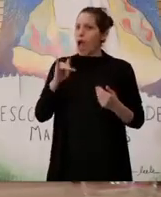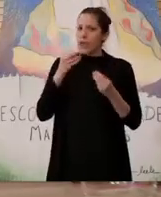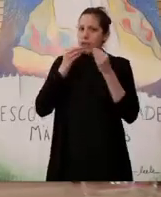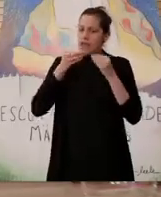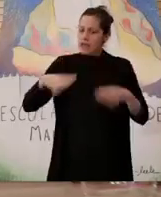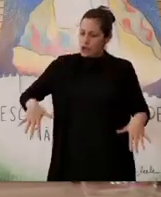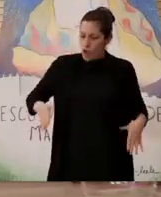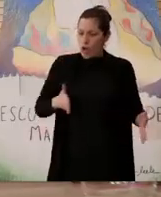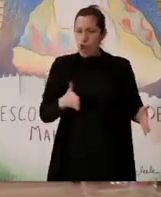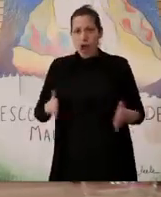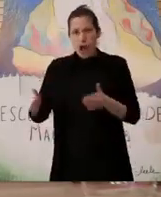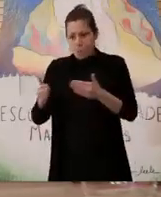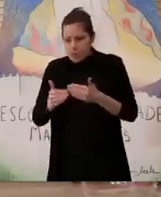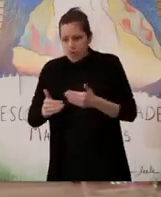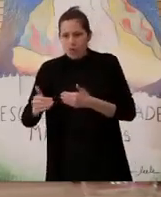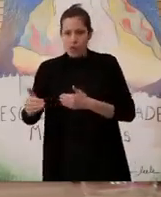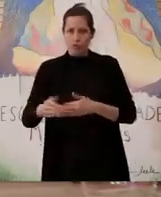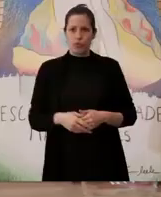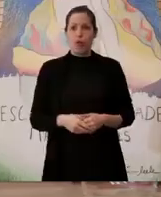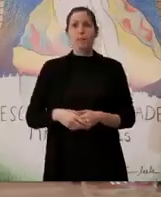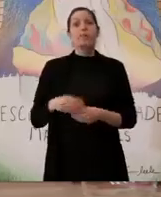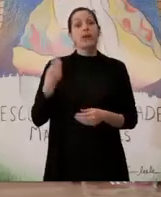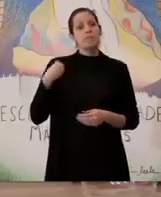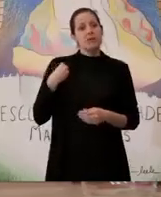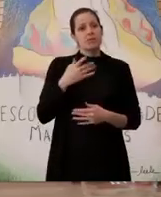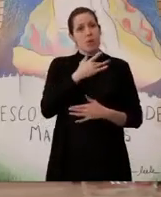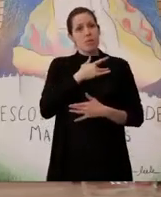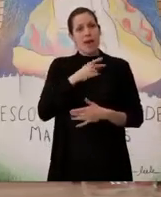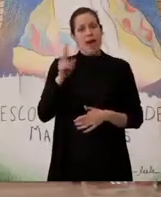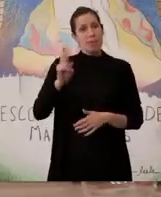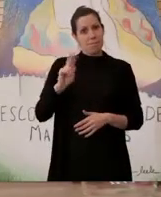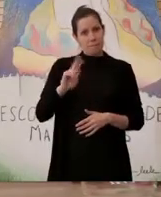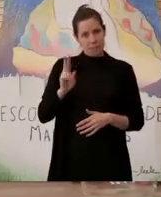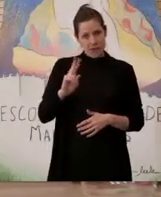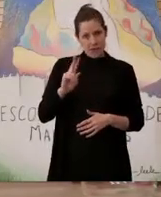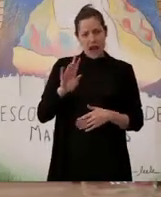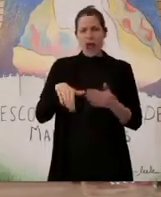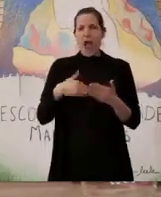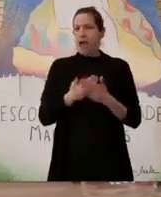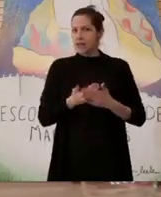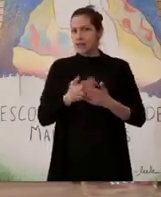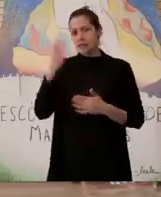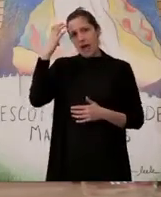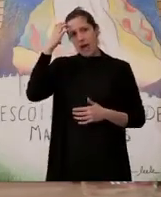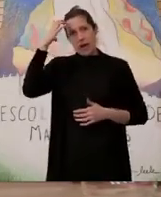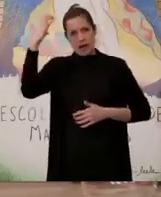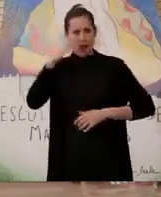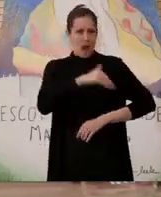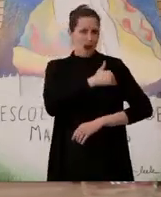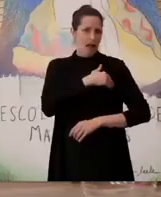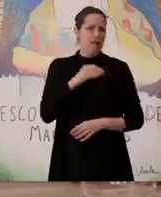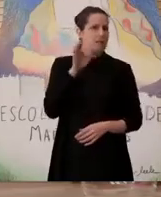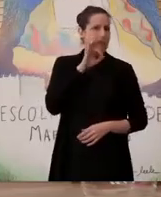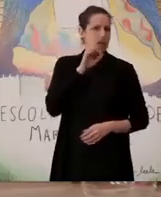María viñals fue una de las una de las llegó a ser correspondentes a Real Academia Galera Y si fue llamada